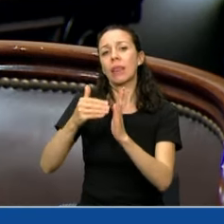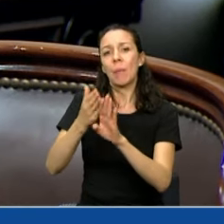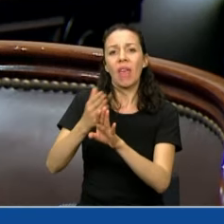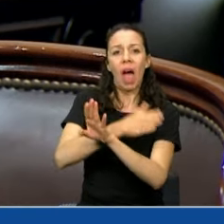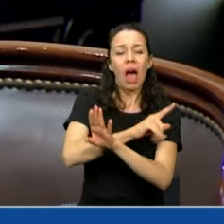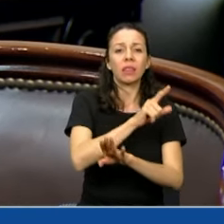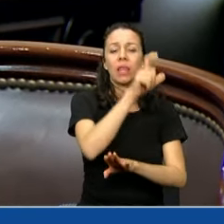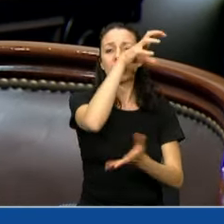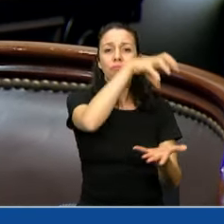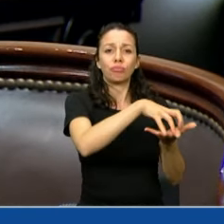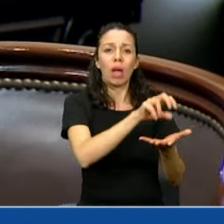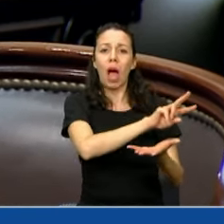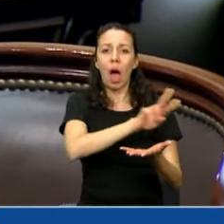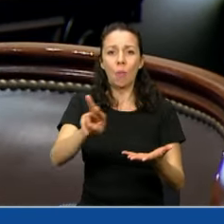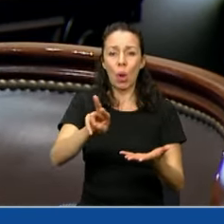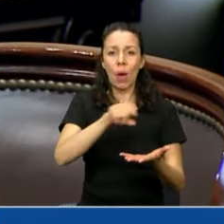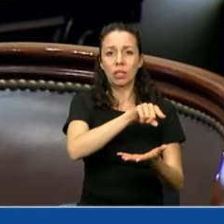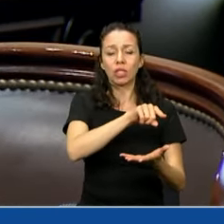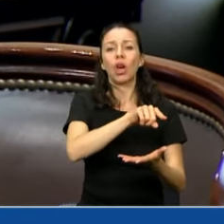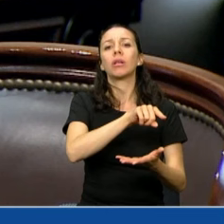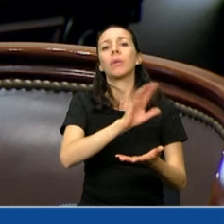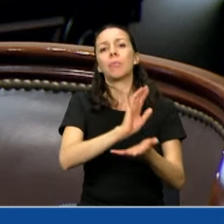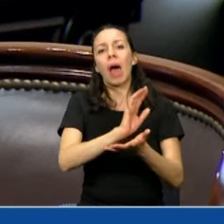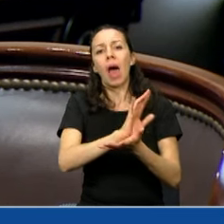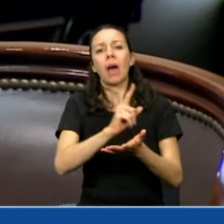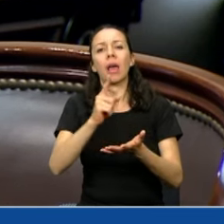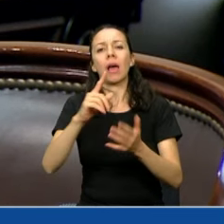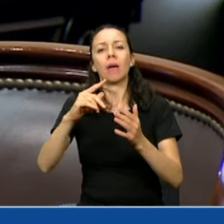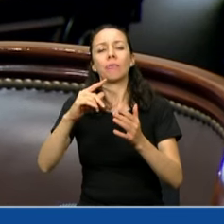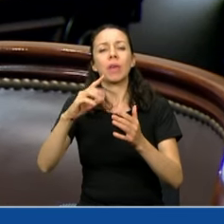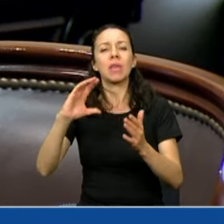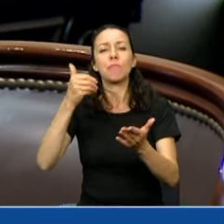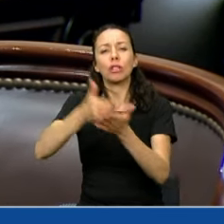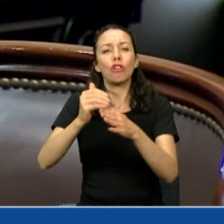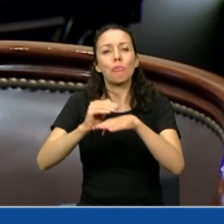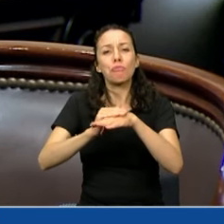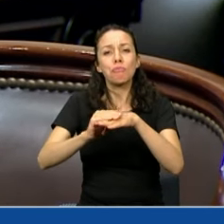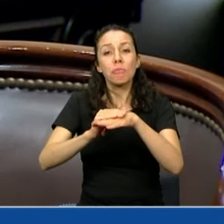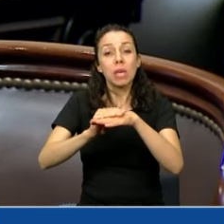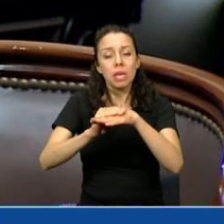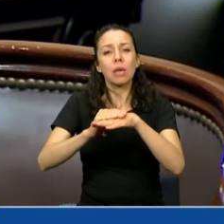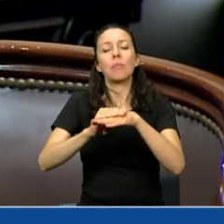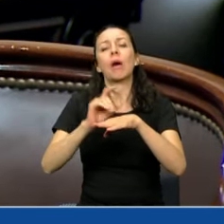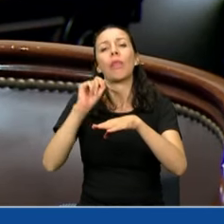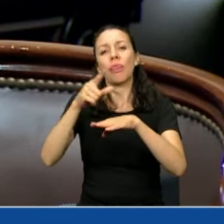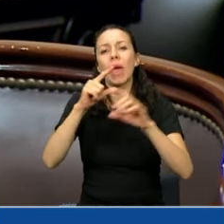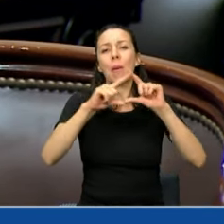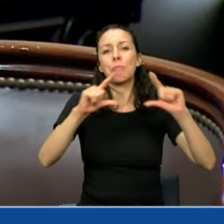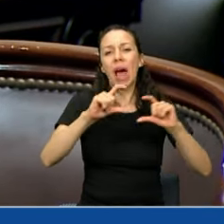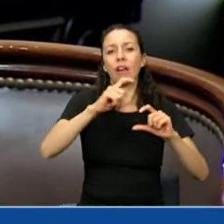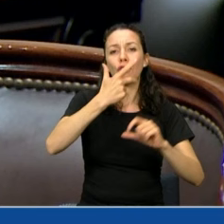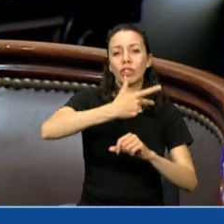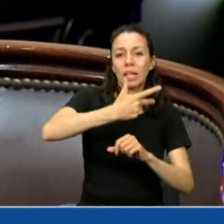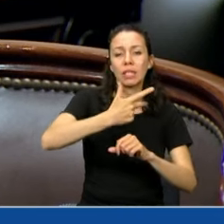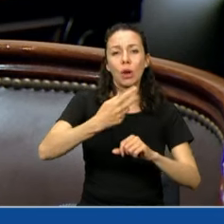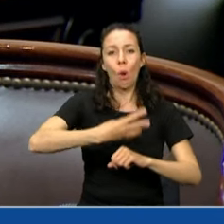aplicación en la medida en que ello no implique un compromiso inferior a la inversión mínima prevista en los términos de los párrafos tercero y